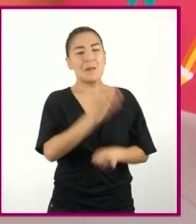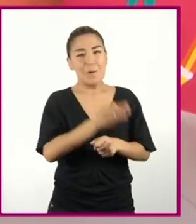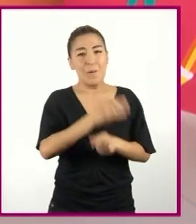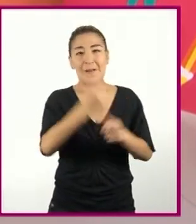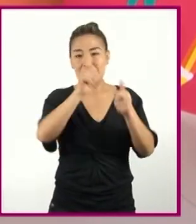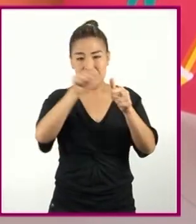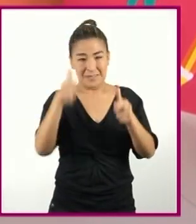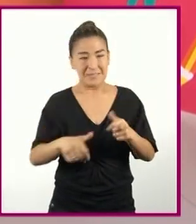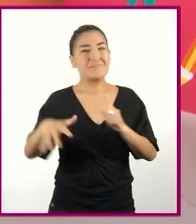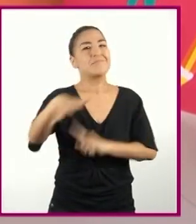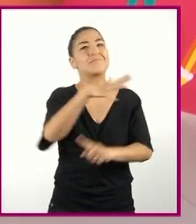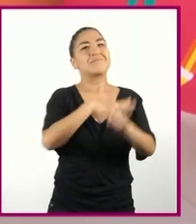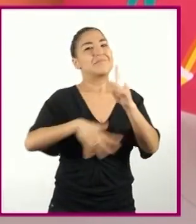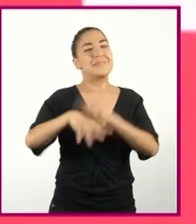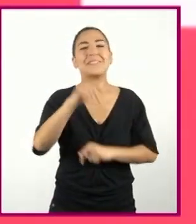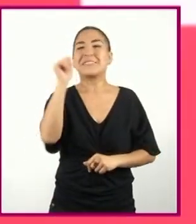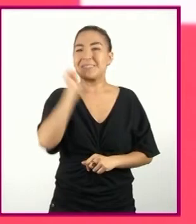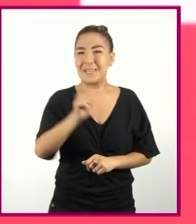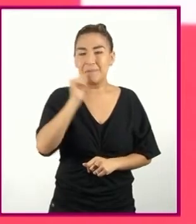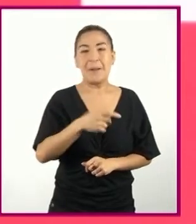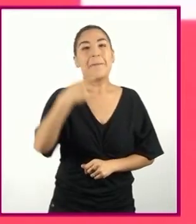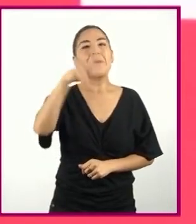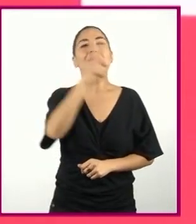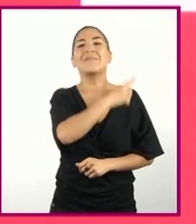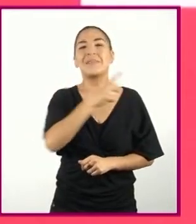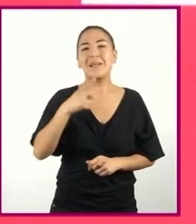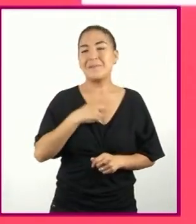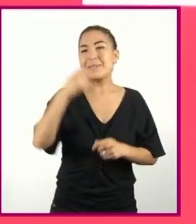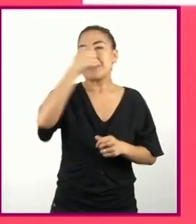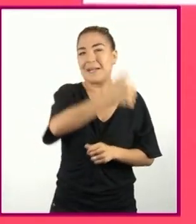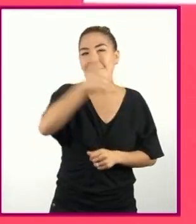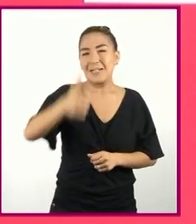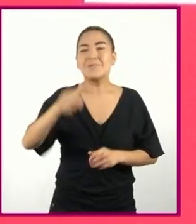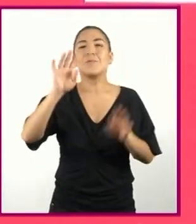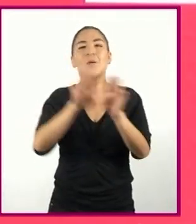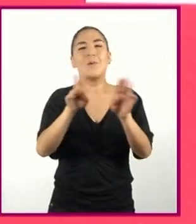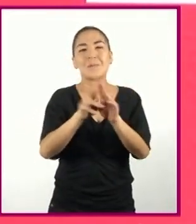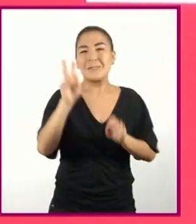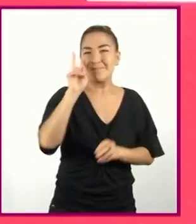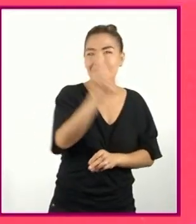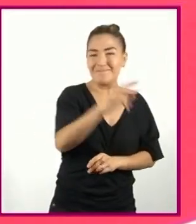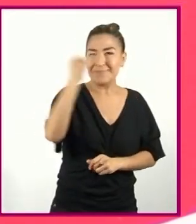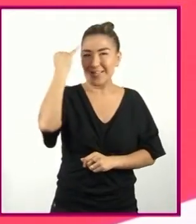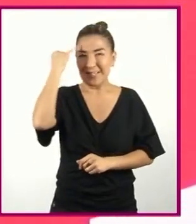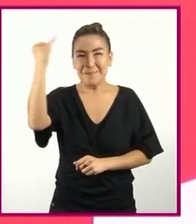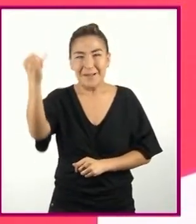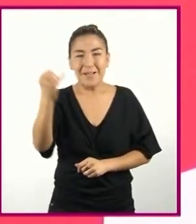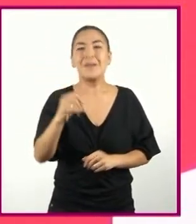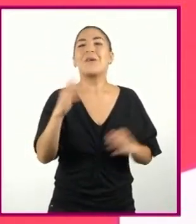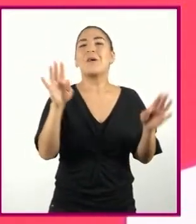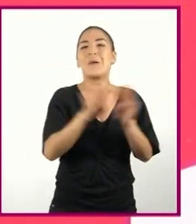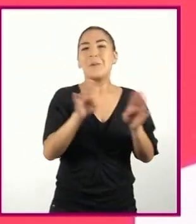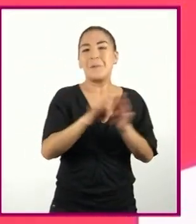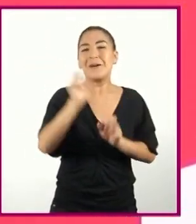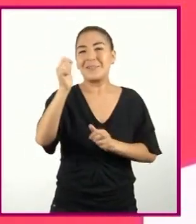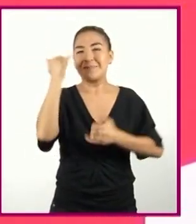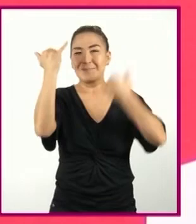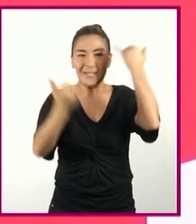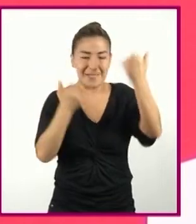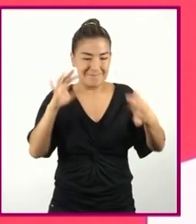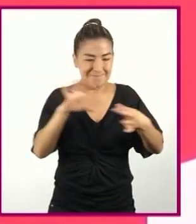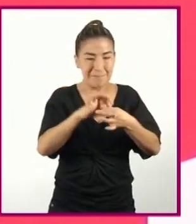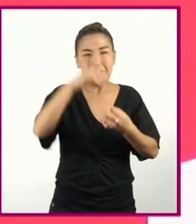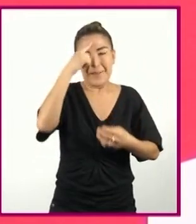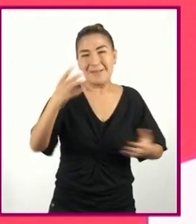en todas partes. Solo hay que mirar con los ojos de la imaginación y animarse hacer aquello que